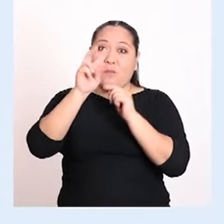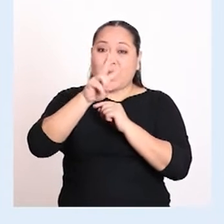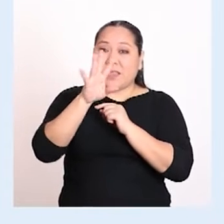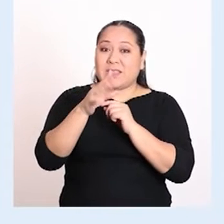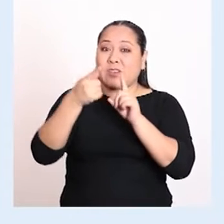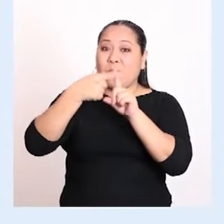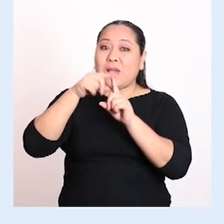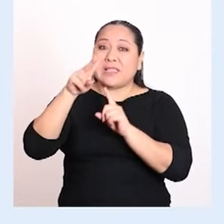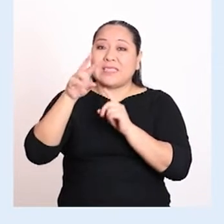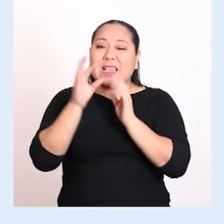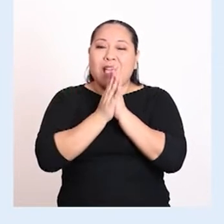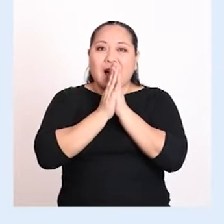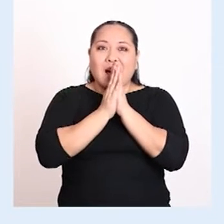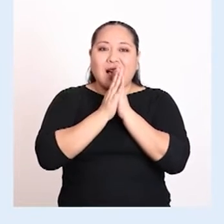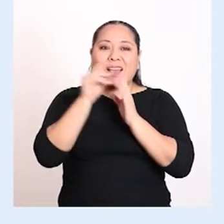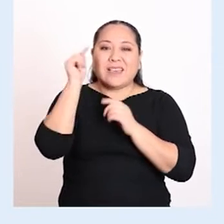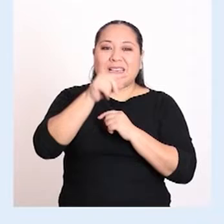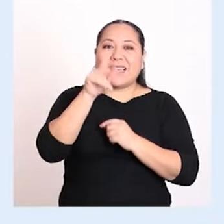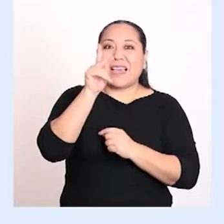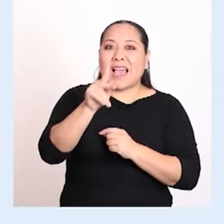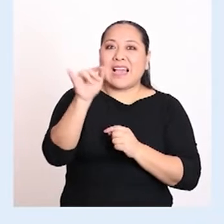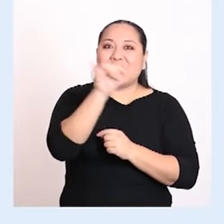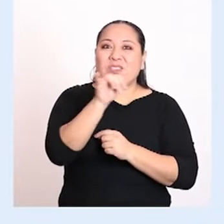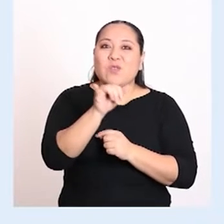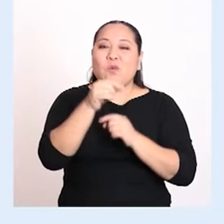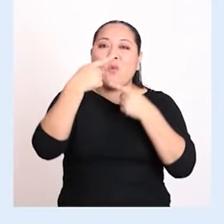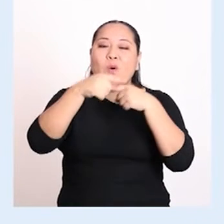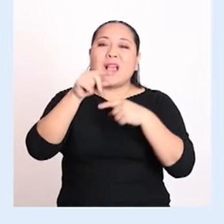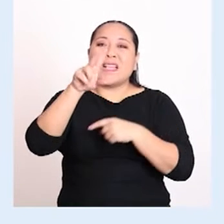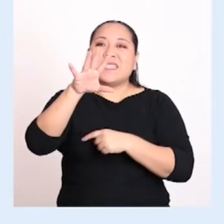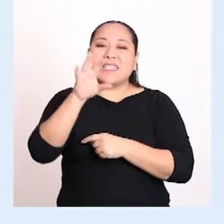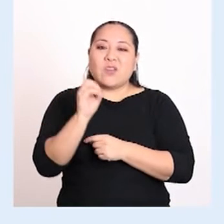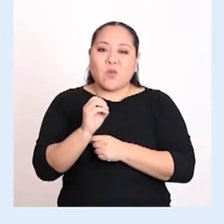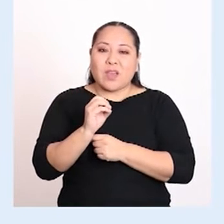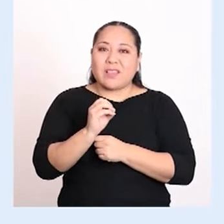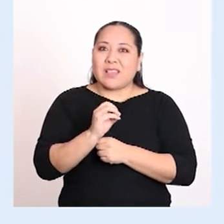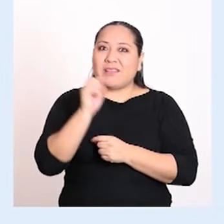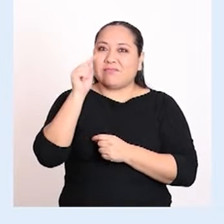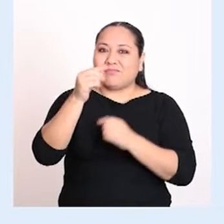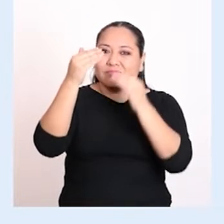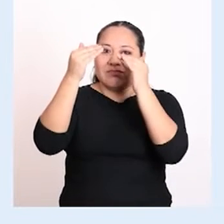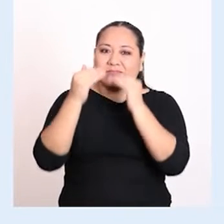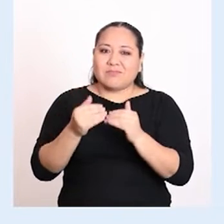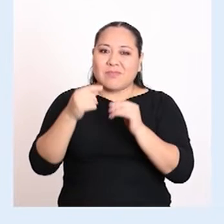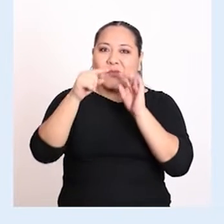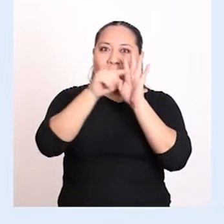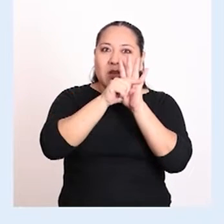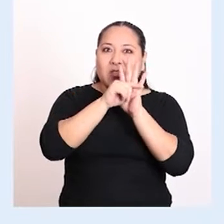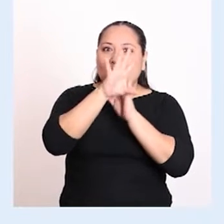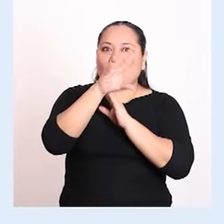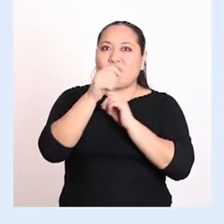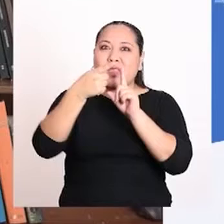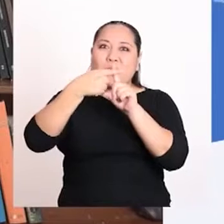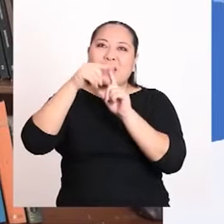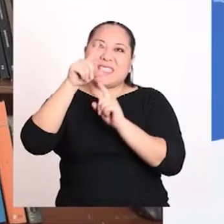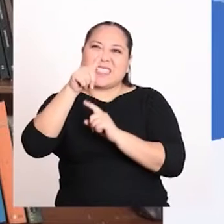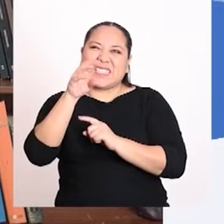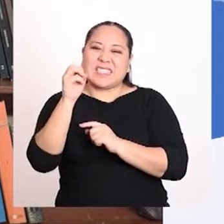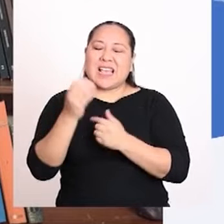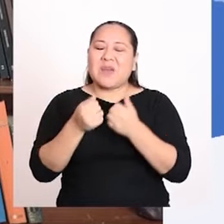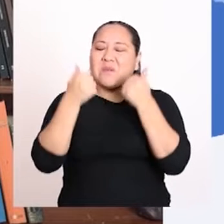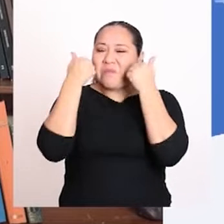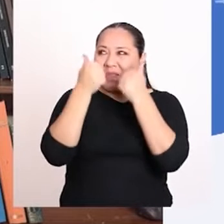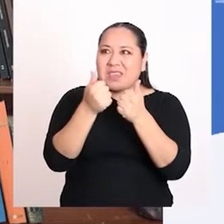25 más 100. Por lo tanto, k es igual a más 50, que resulta de operar menos 50 más 100. ¡Uf! Muy